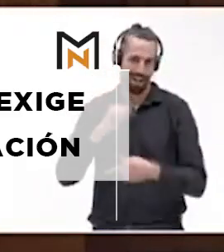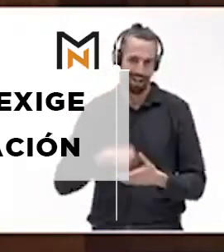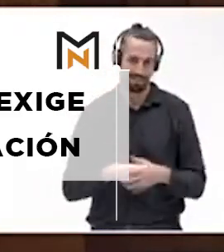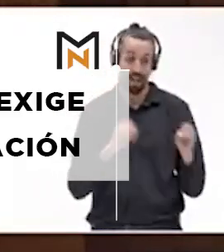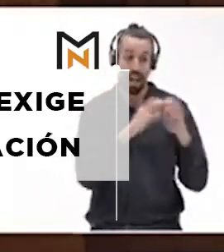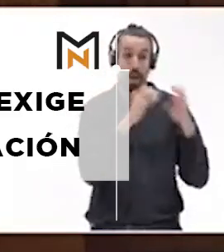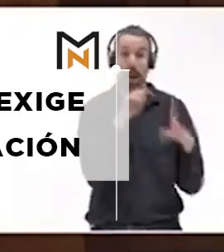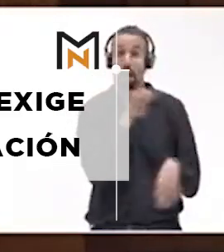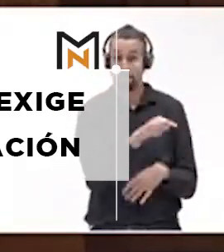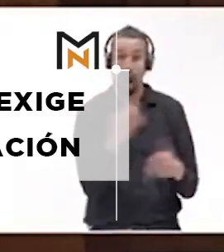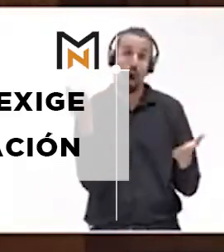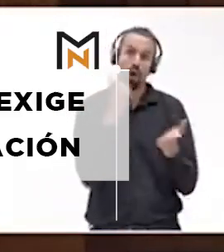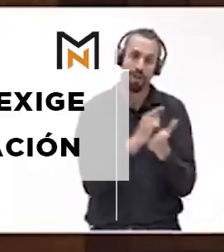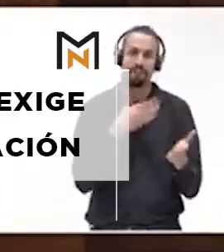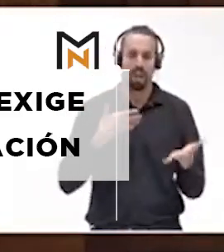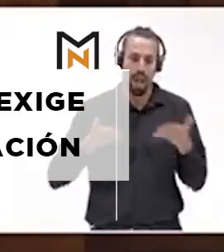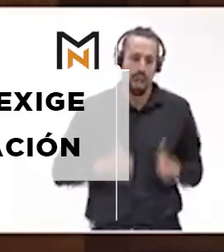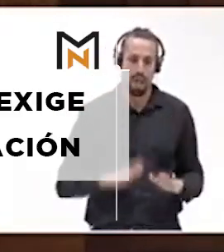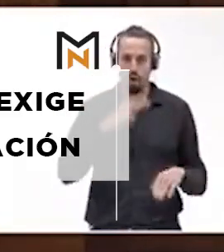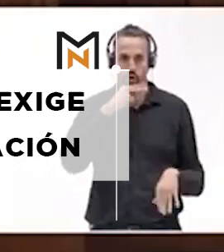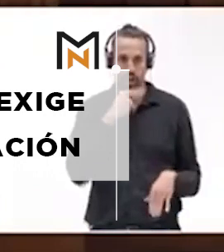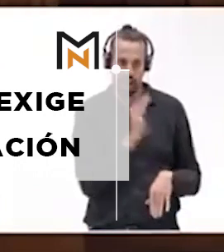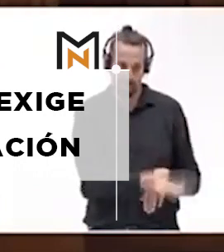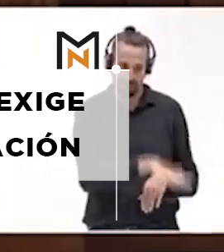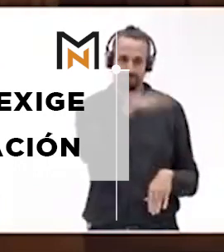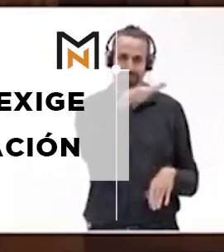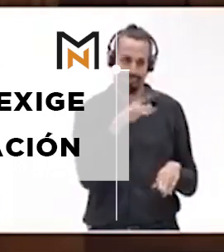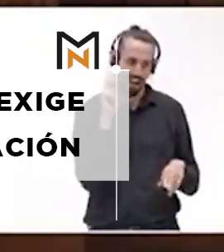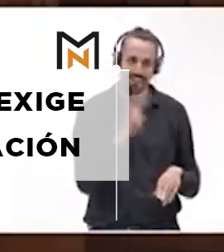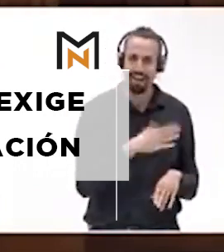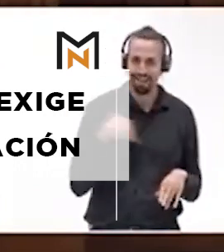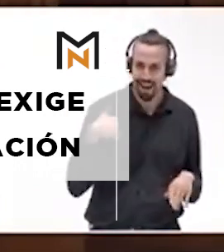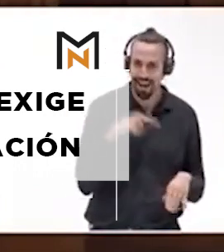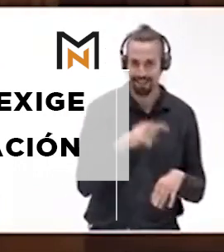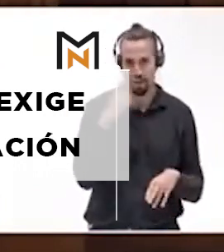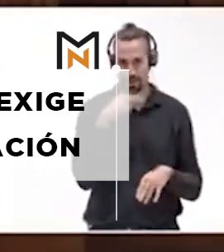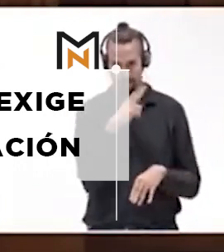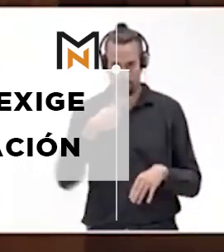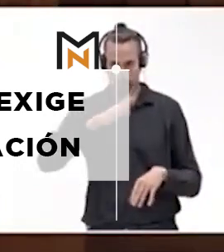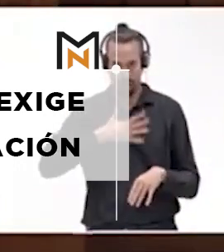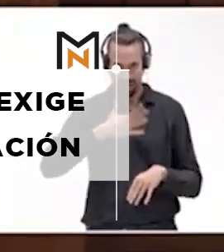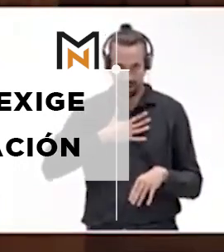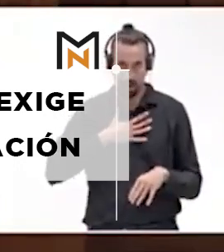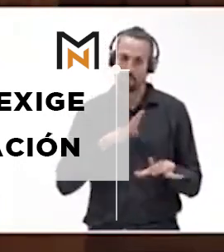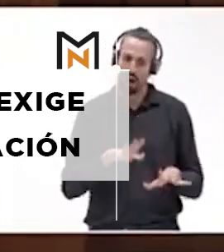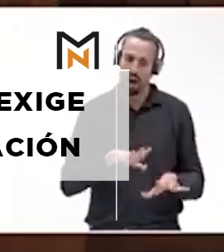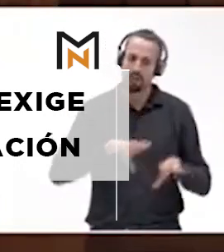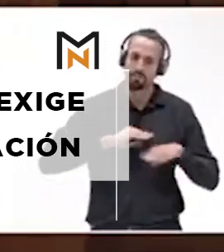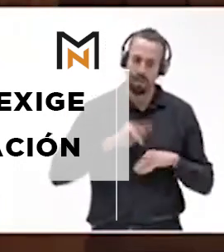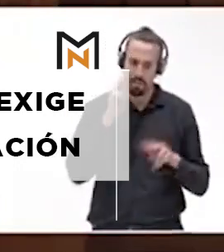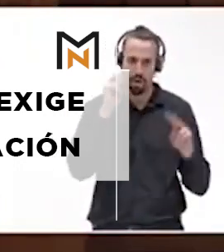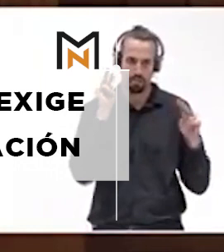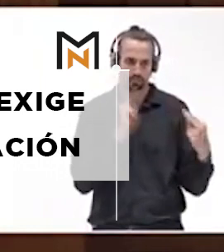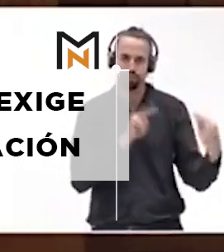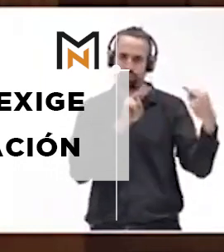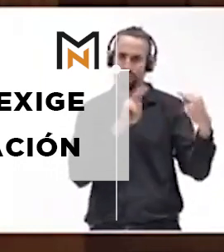un lugar en el que desean ver crecer a hijos y nietos Ese es nuestro compromiso el que asumimos ante ellos mirándolo a los ojos y al